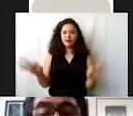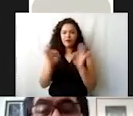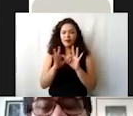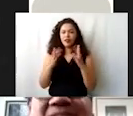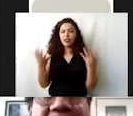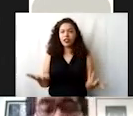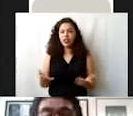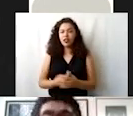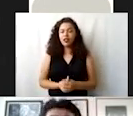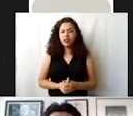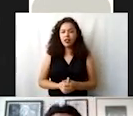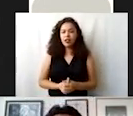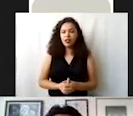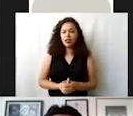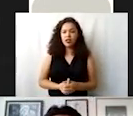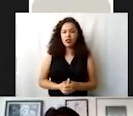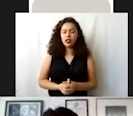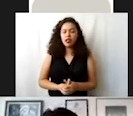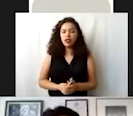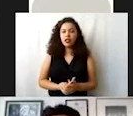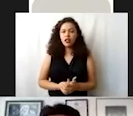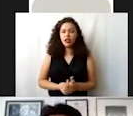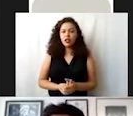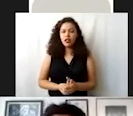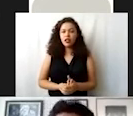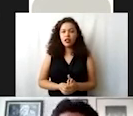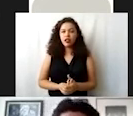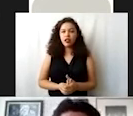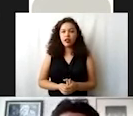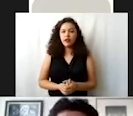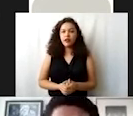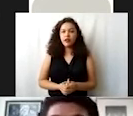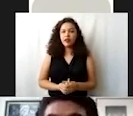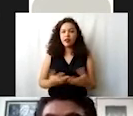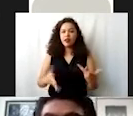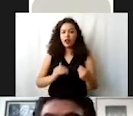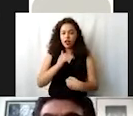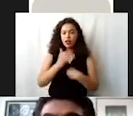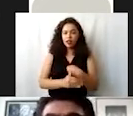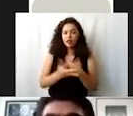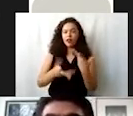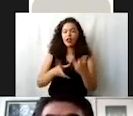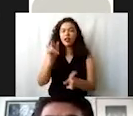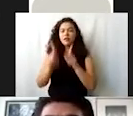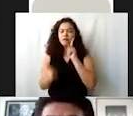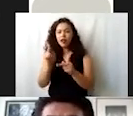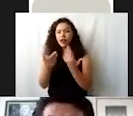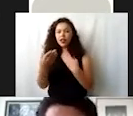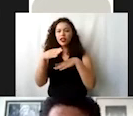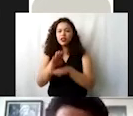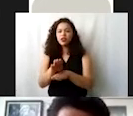Y lo único quiero, pues, terminar y que hagamos alguna plática sobre